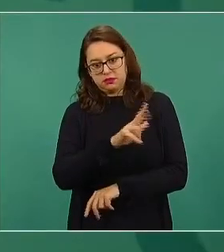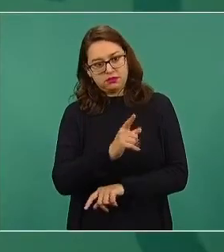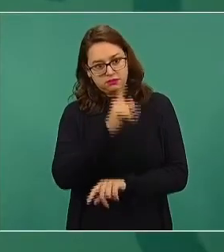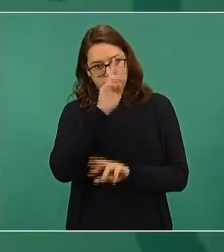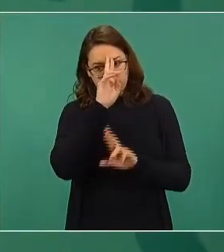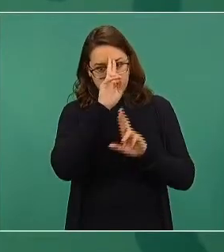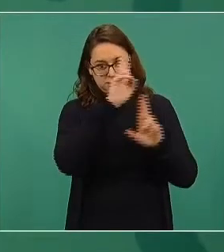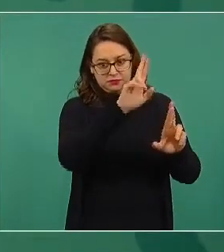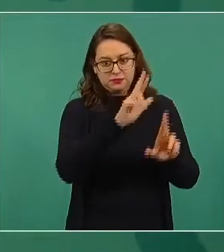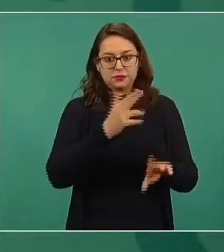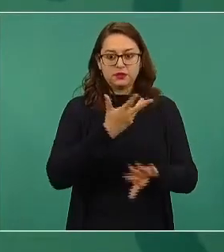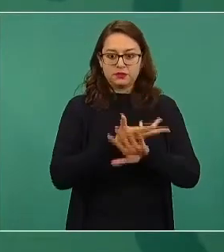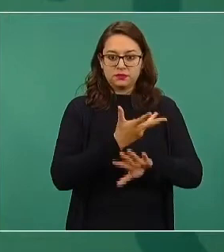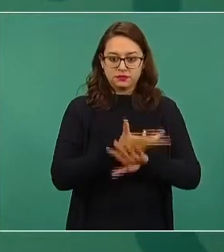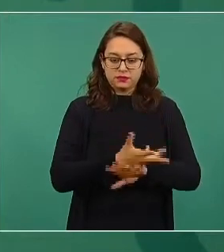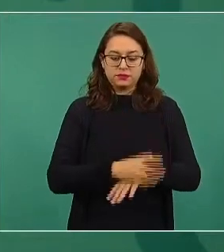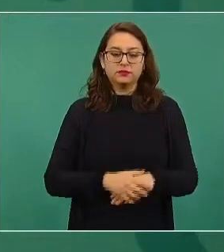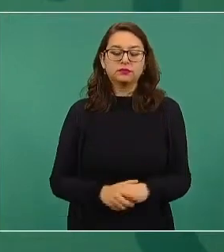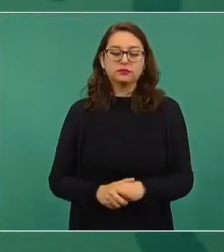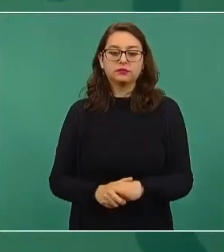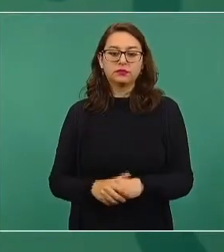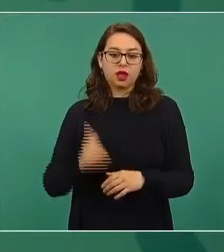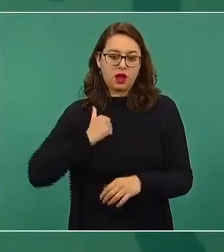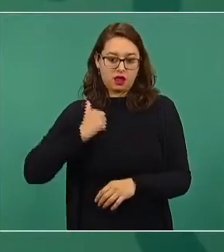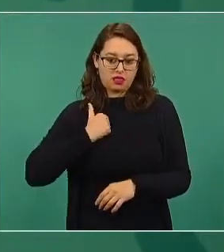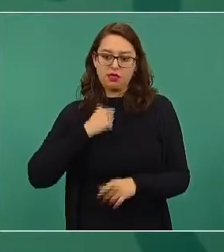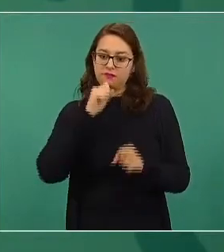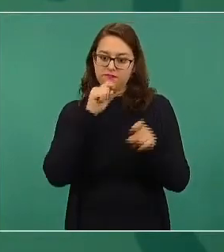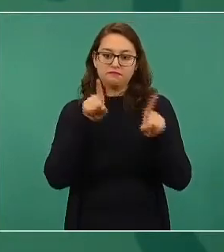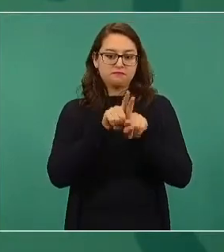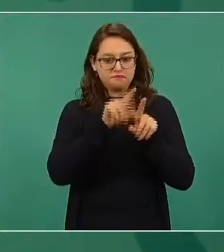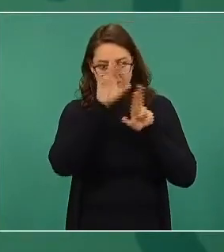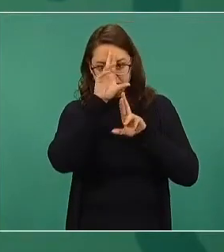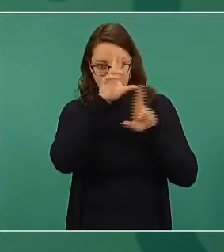los representantes de Estados Unidos y de Canadá.